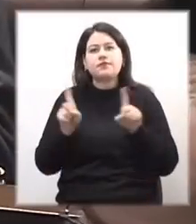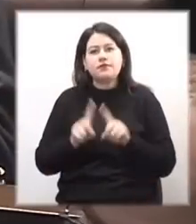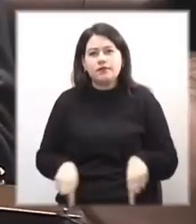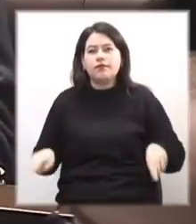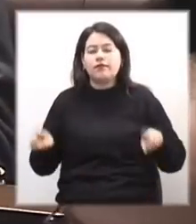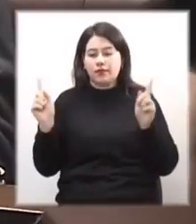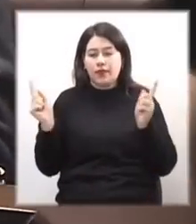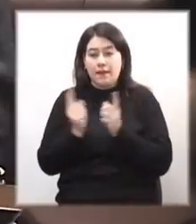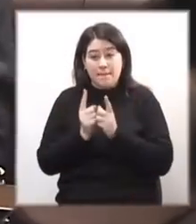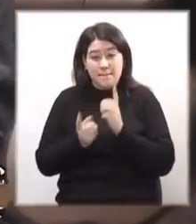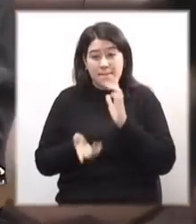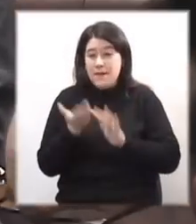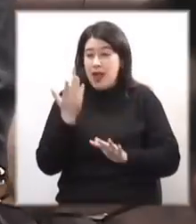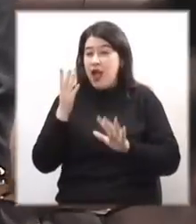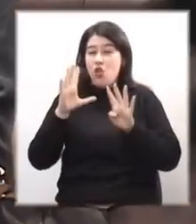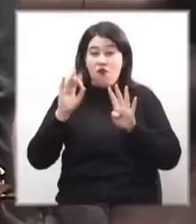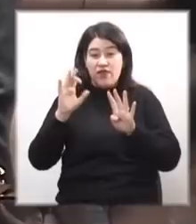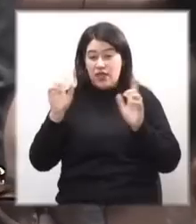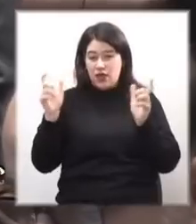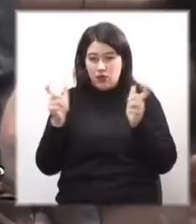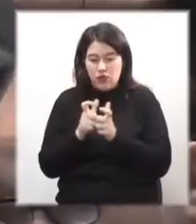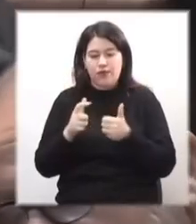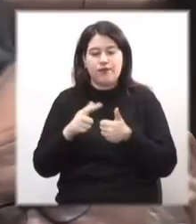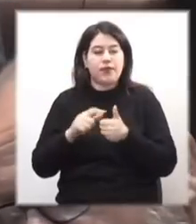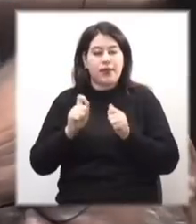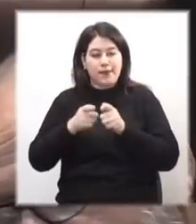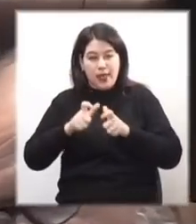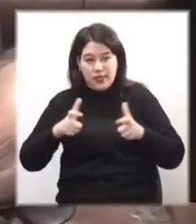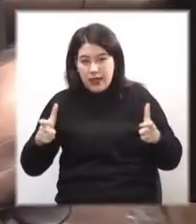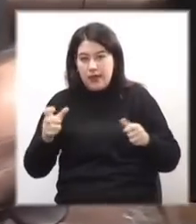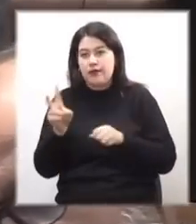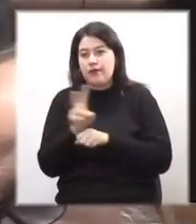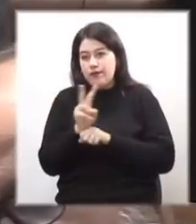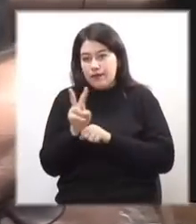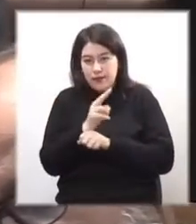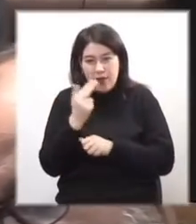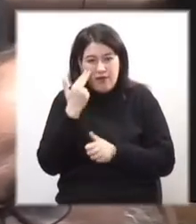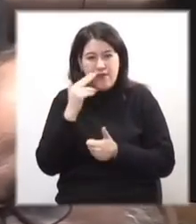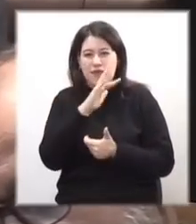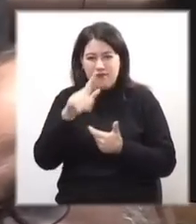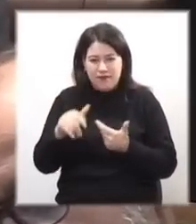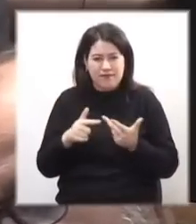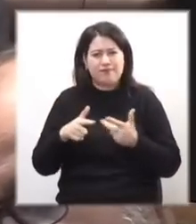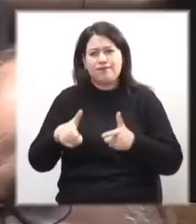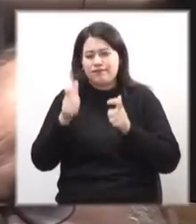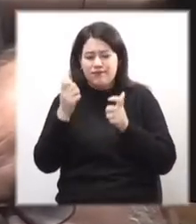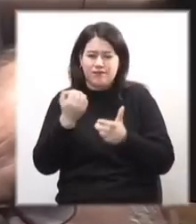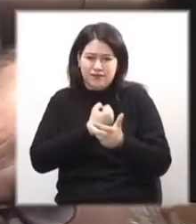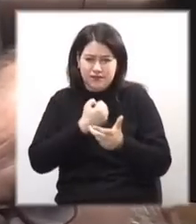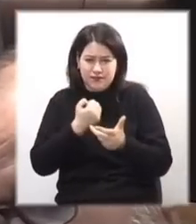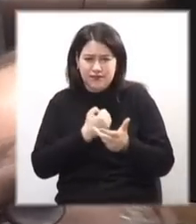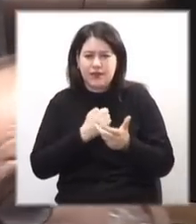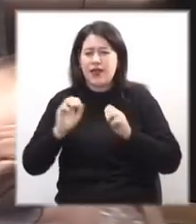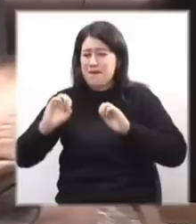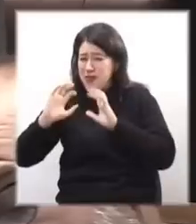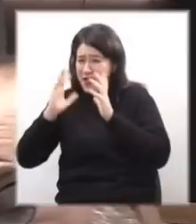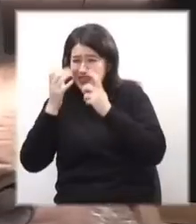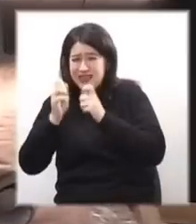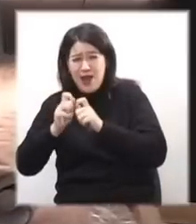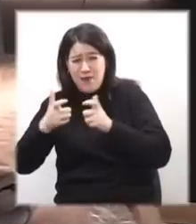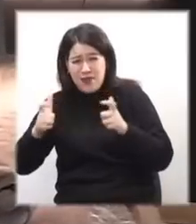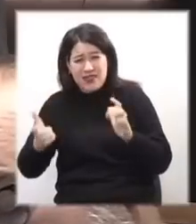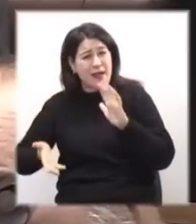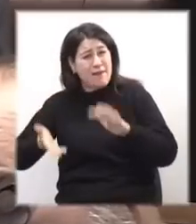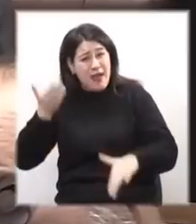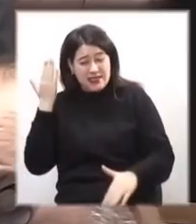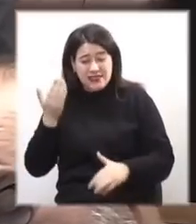sistematización que hicimos de más de 90 reuniones, aumento de la inseguridad en los territorios, que se expresa en hurto, rapiña, homicidio, y en el incremento de la violencia en general, del